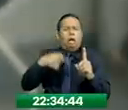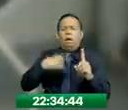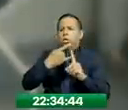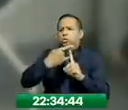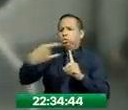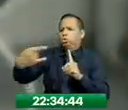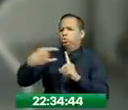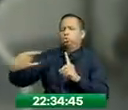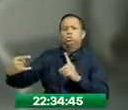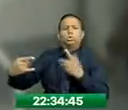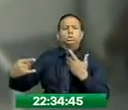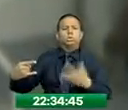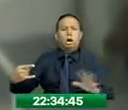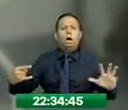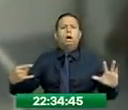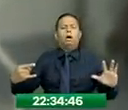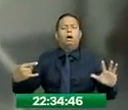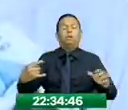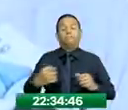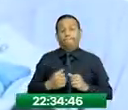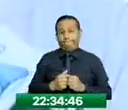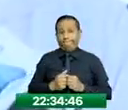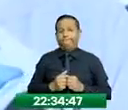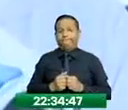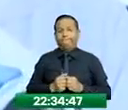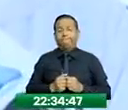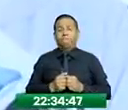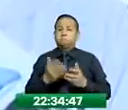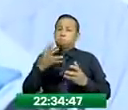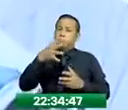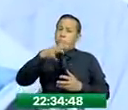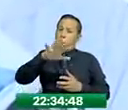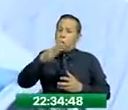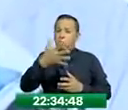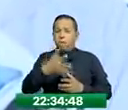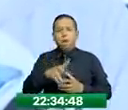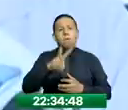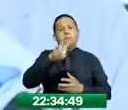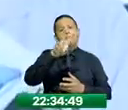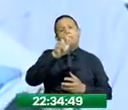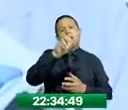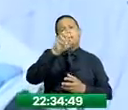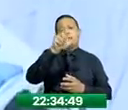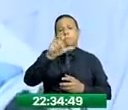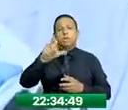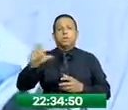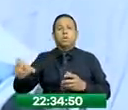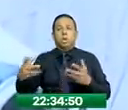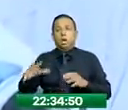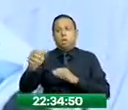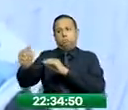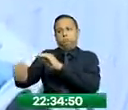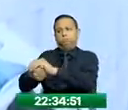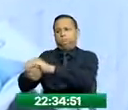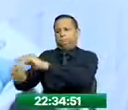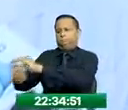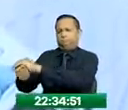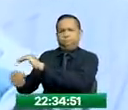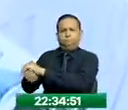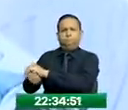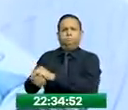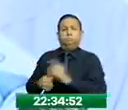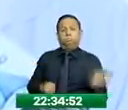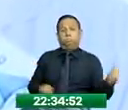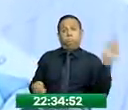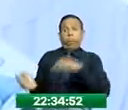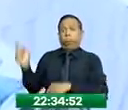realizarse las muestras respectivas el 20 personas entre médicos y enfermeros están en cuarentena no están viniendo